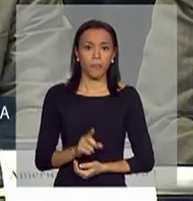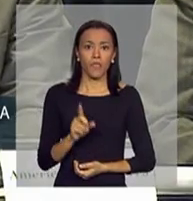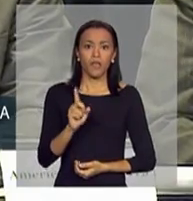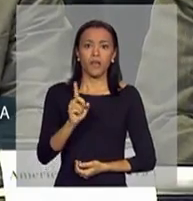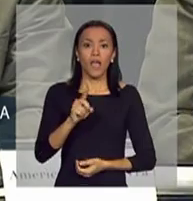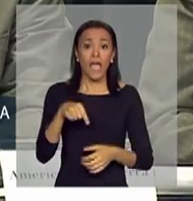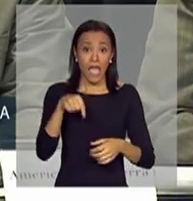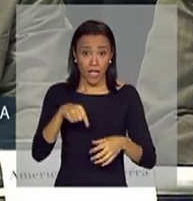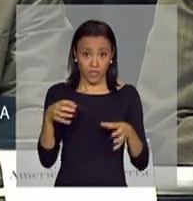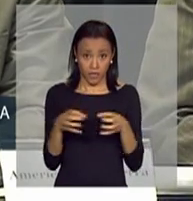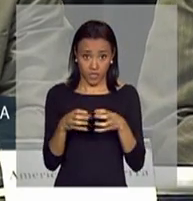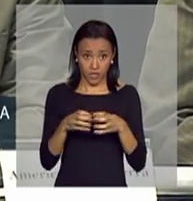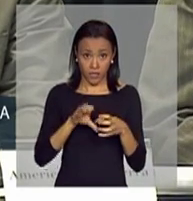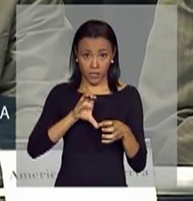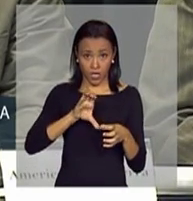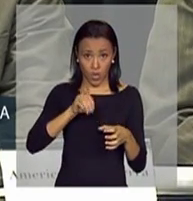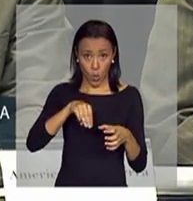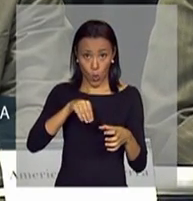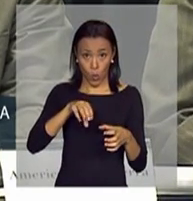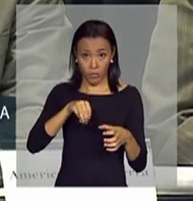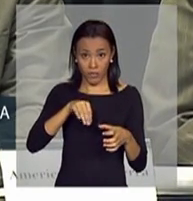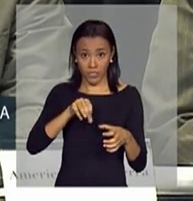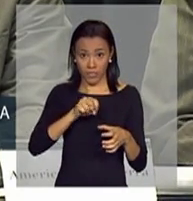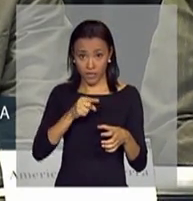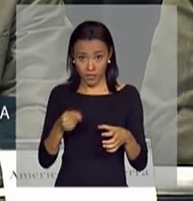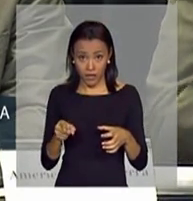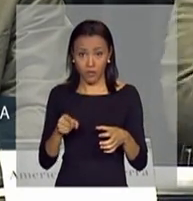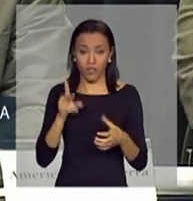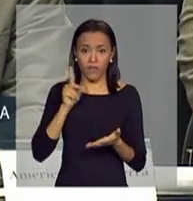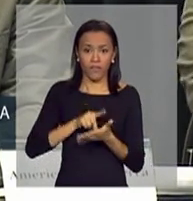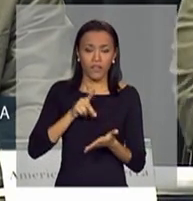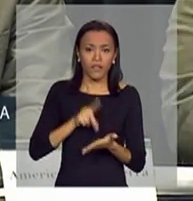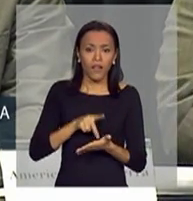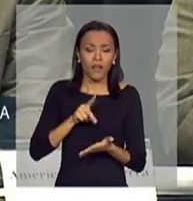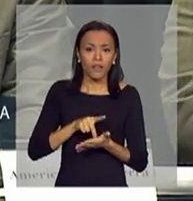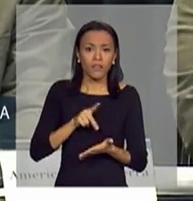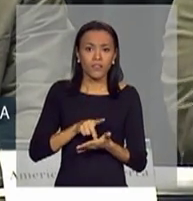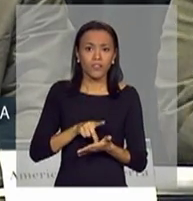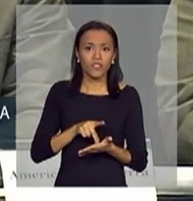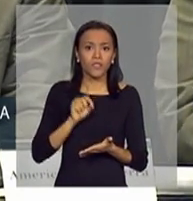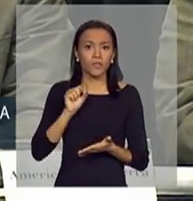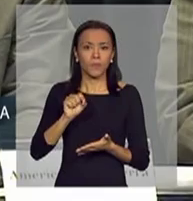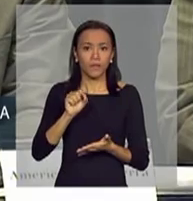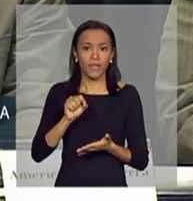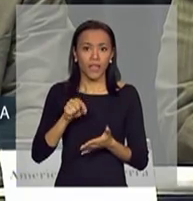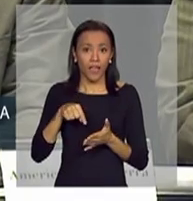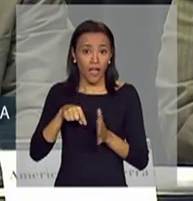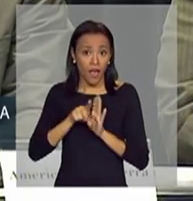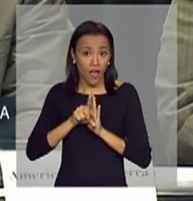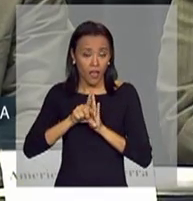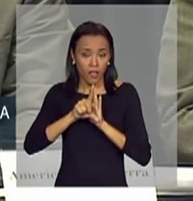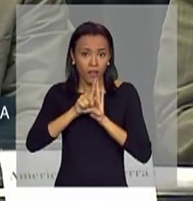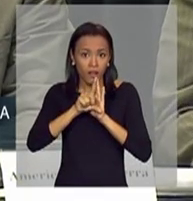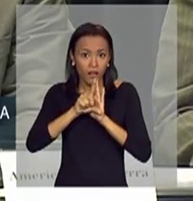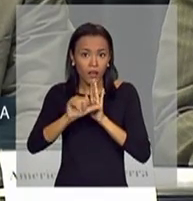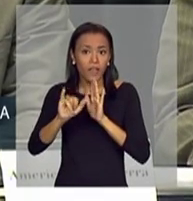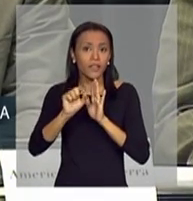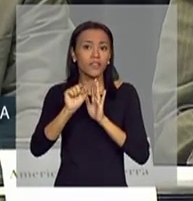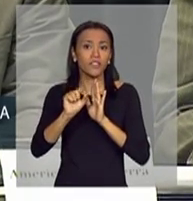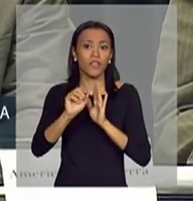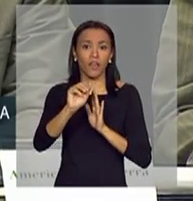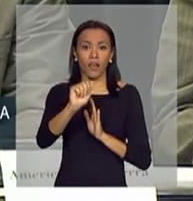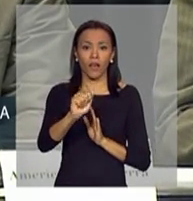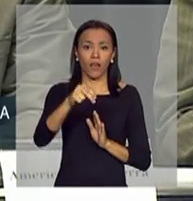la Comisión de la Verdad, en su recomendación futura, que pueda decir si la ley de amnistía tiene